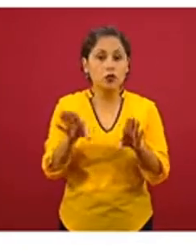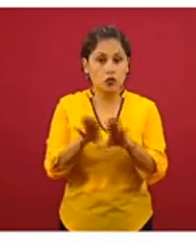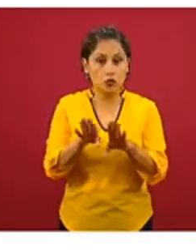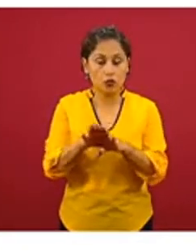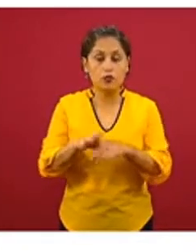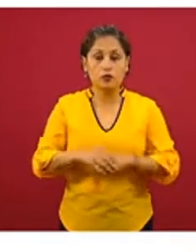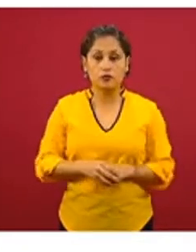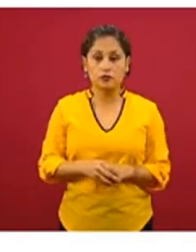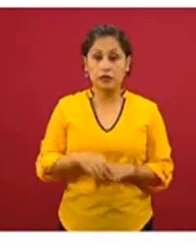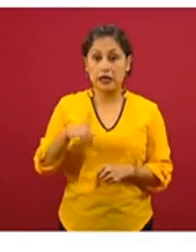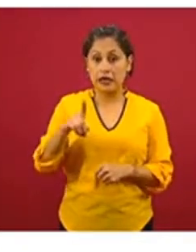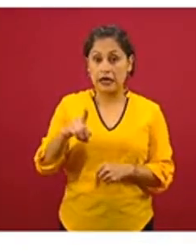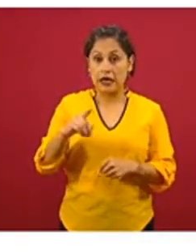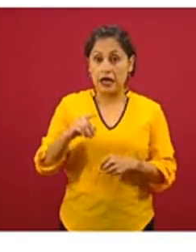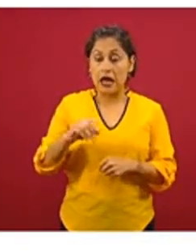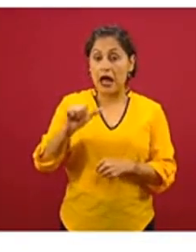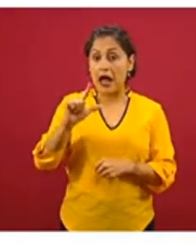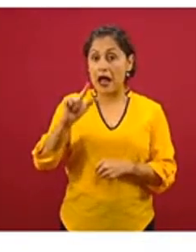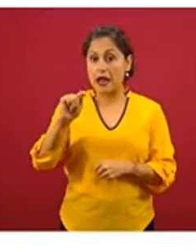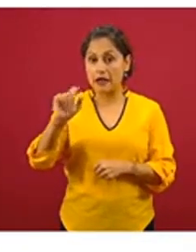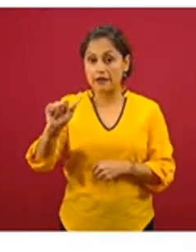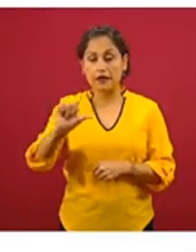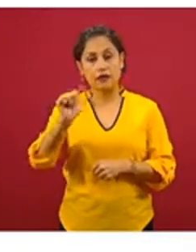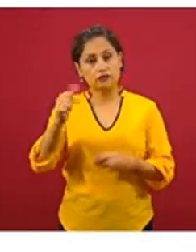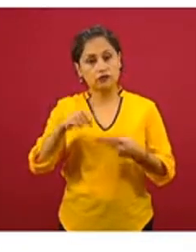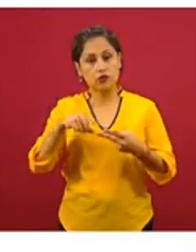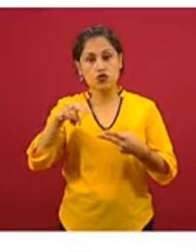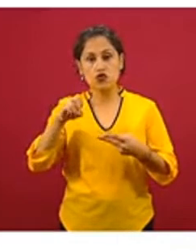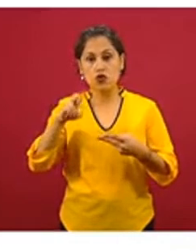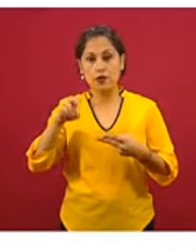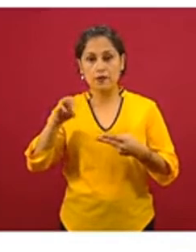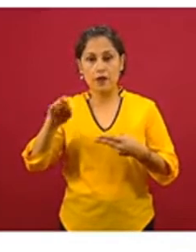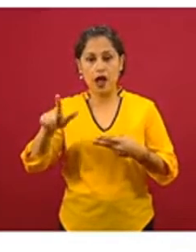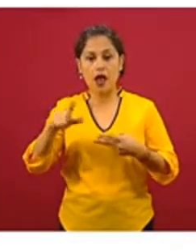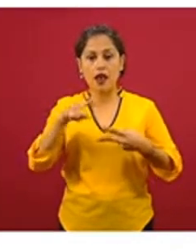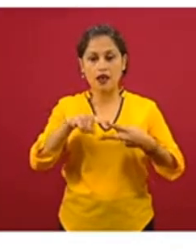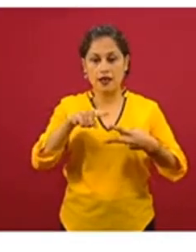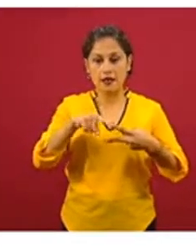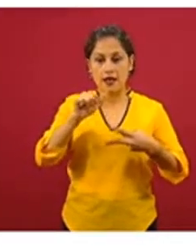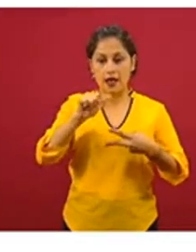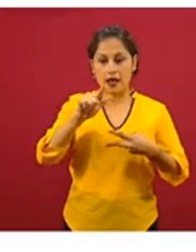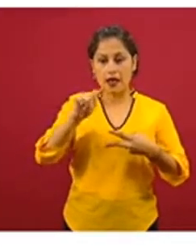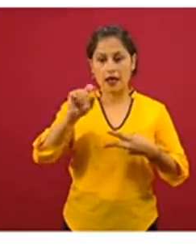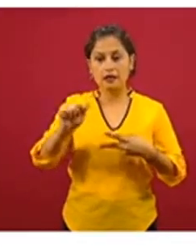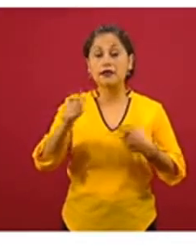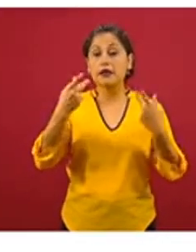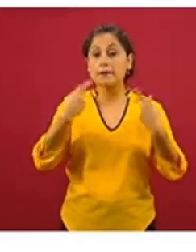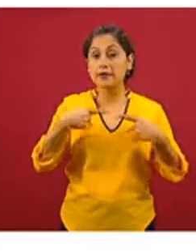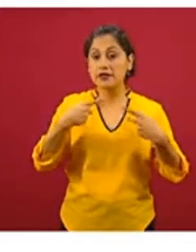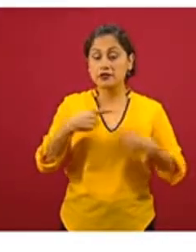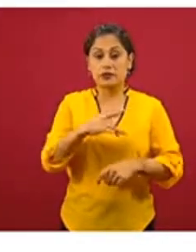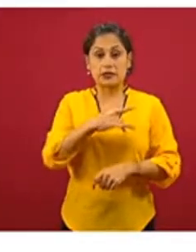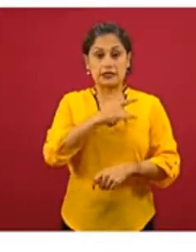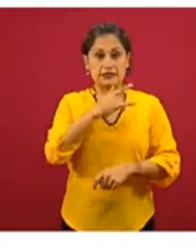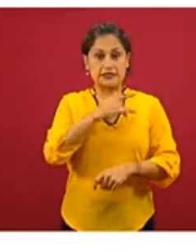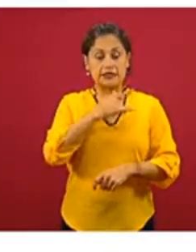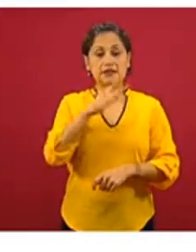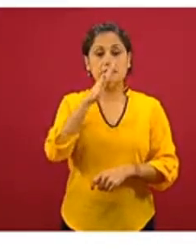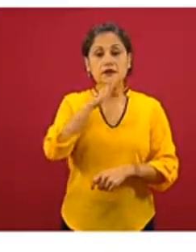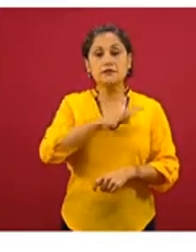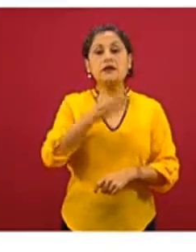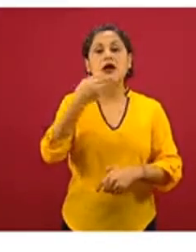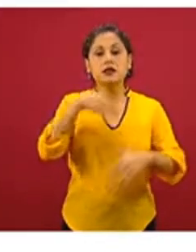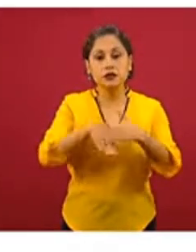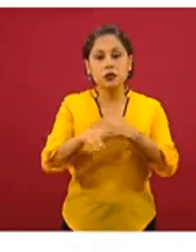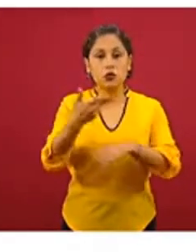prioridad y una prioridad normal. En el caso de alta prioridad, dicen personas con síntomas hospitalizados. En ese caso estamos igual que en México,